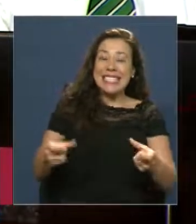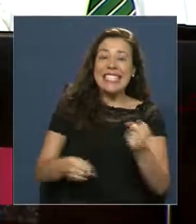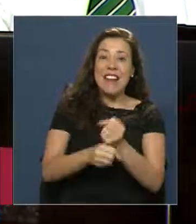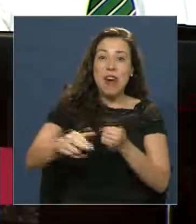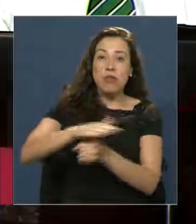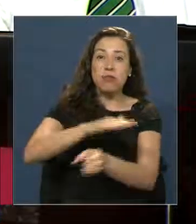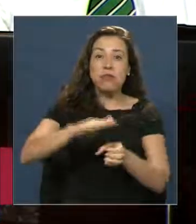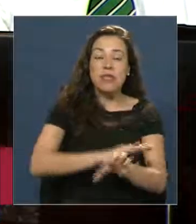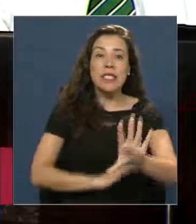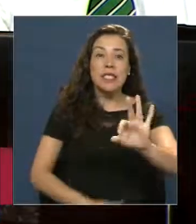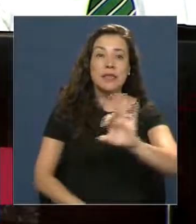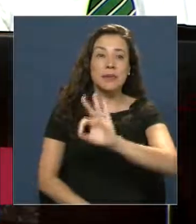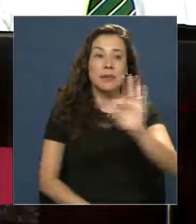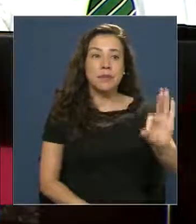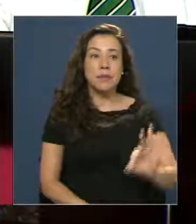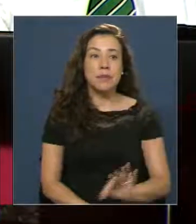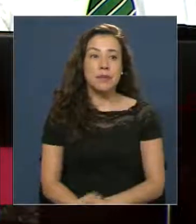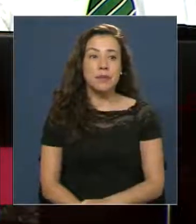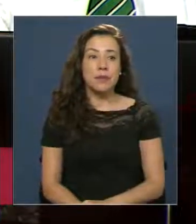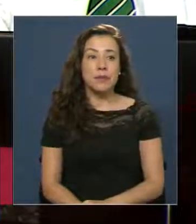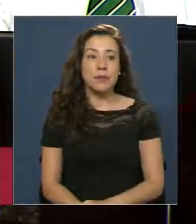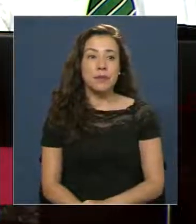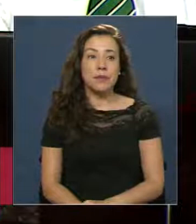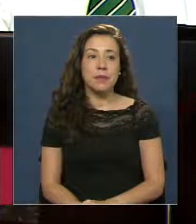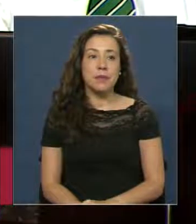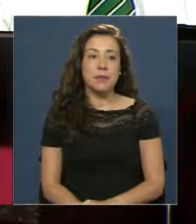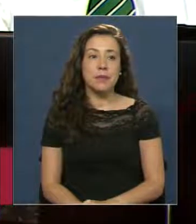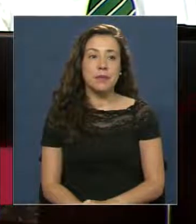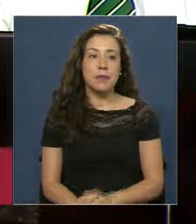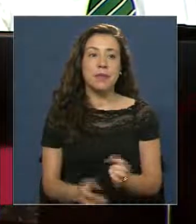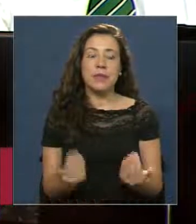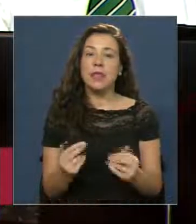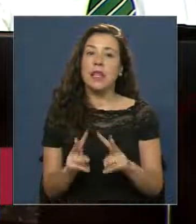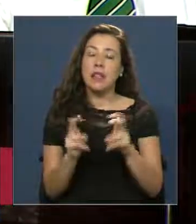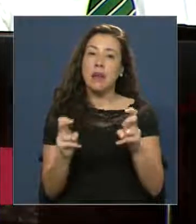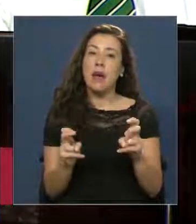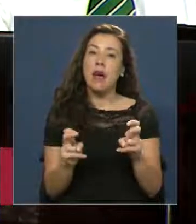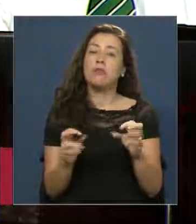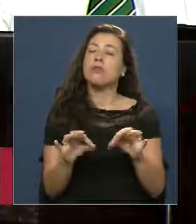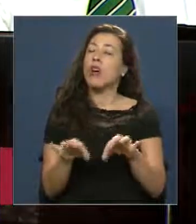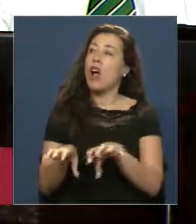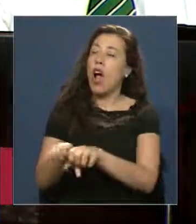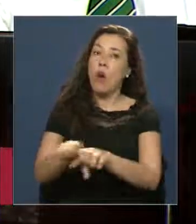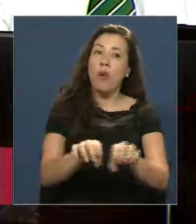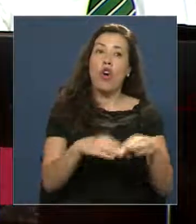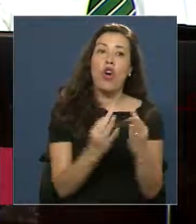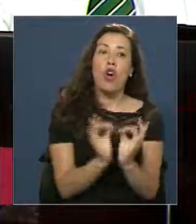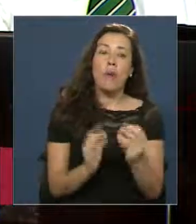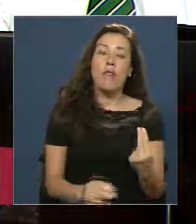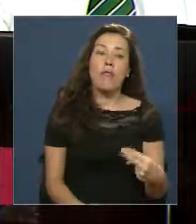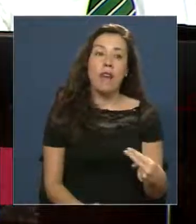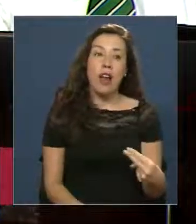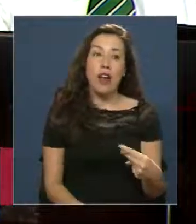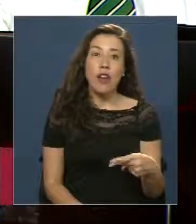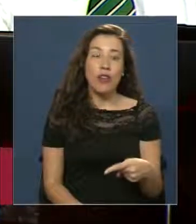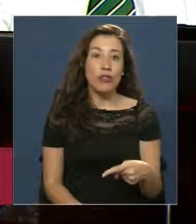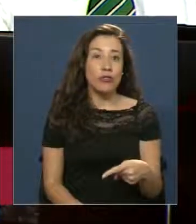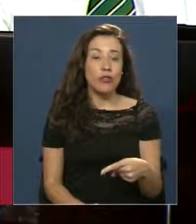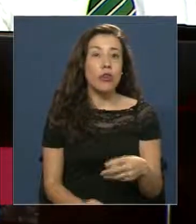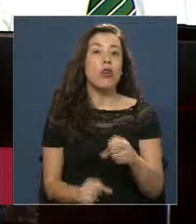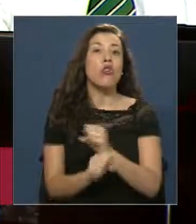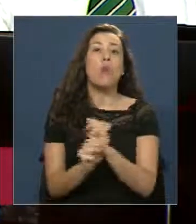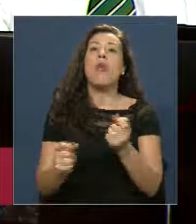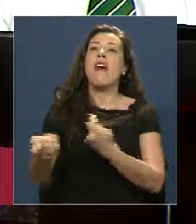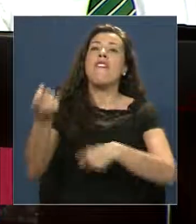de un 50%. Esta necesidad es un tema completamente transversal, ya que el valioso producto que señalamos no puede